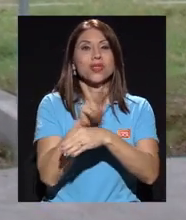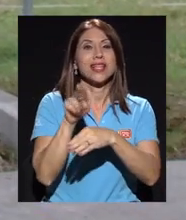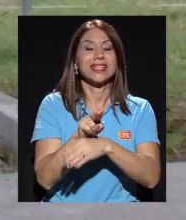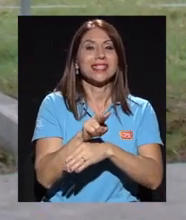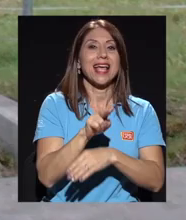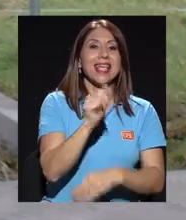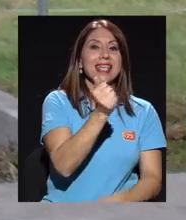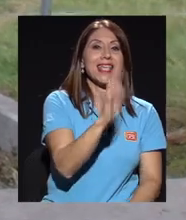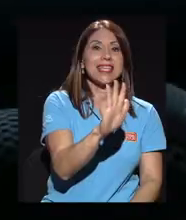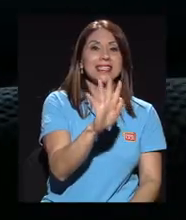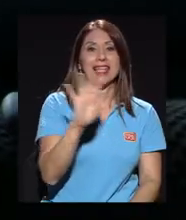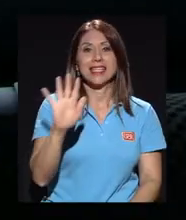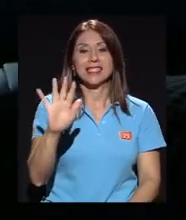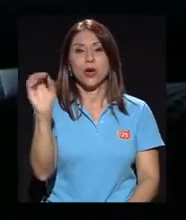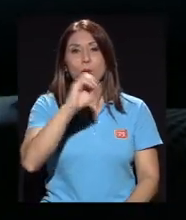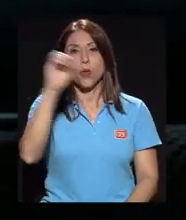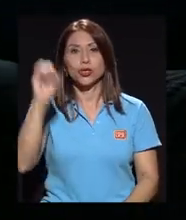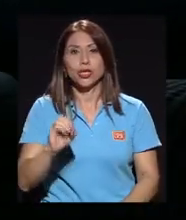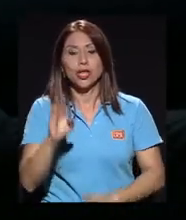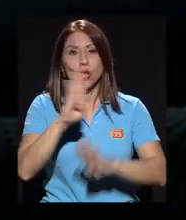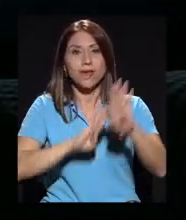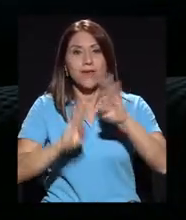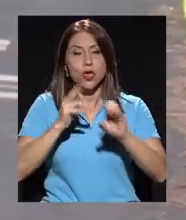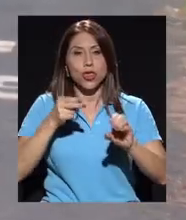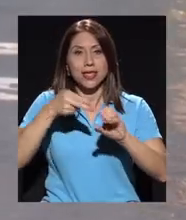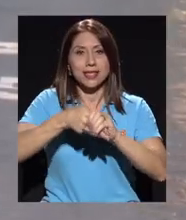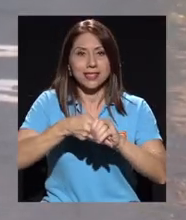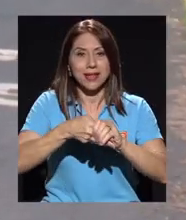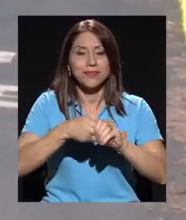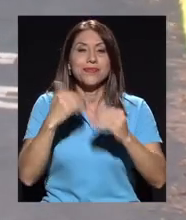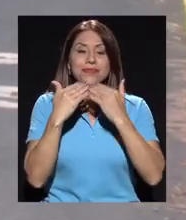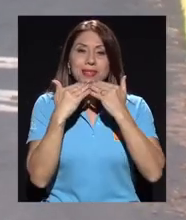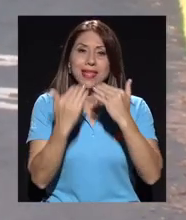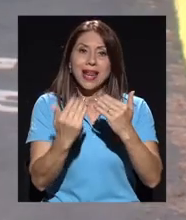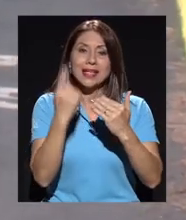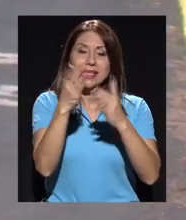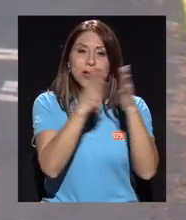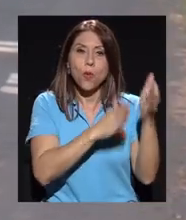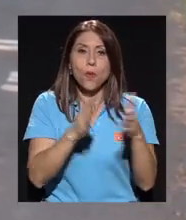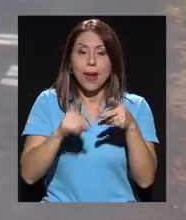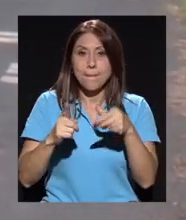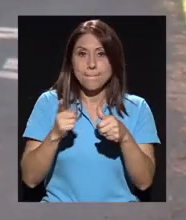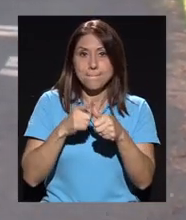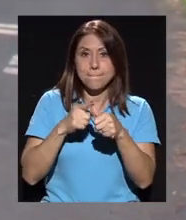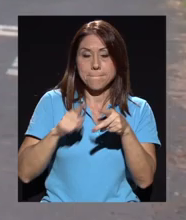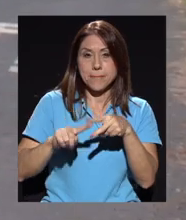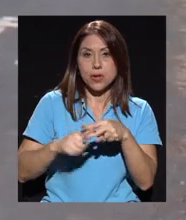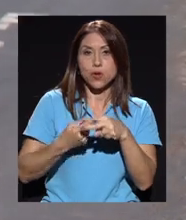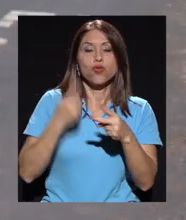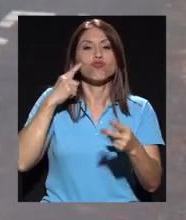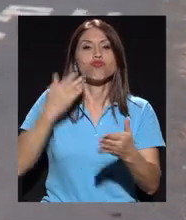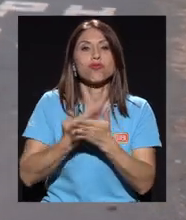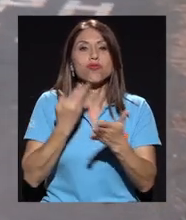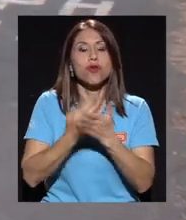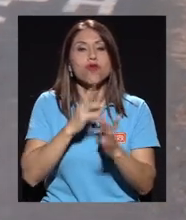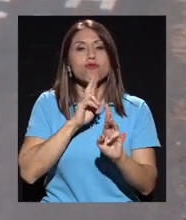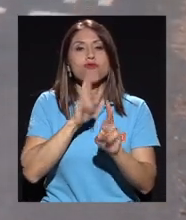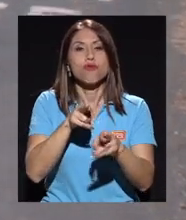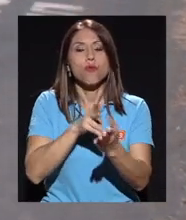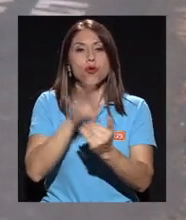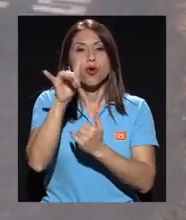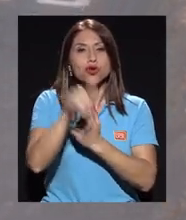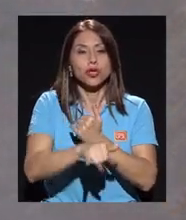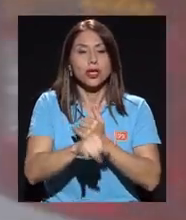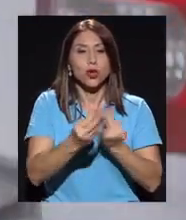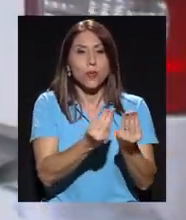y 5% de biodiesel como parte de su combustible, gracias a un plan piloto que pone a prueba los resultados del proyecto de